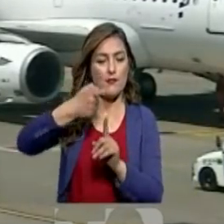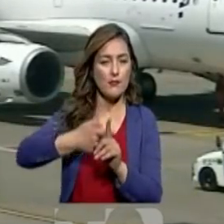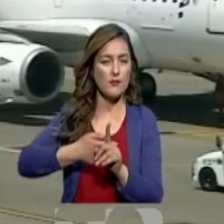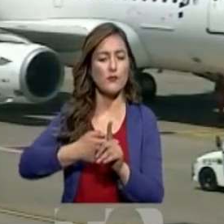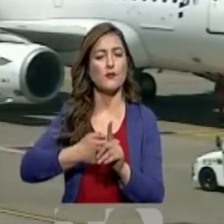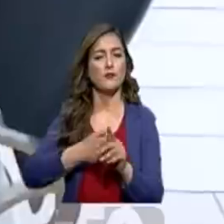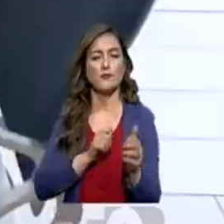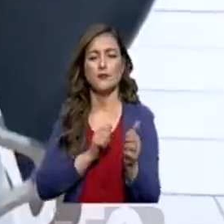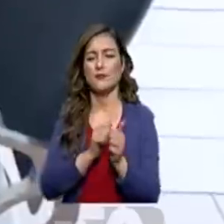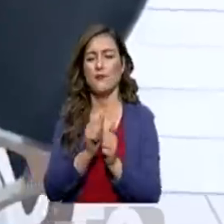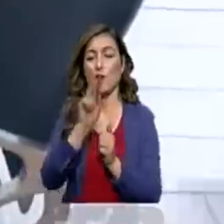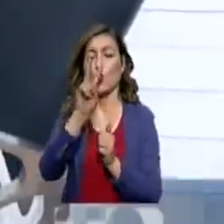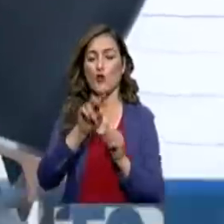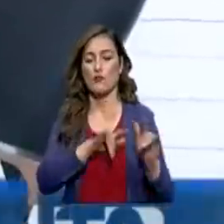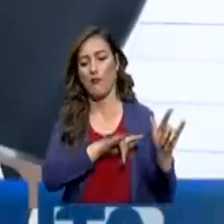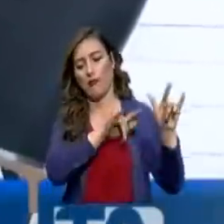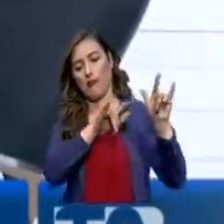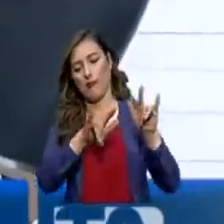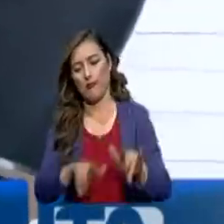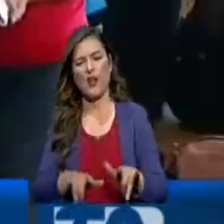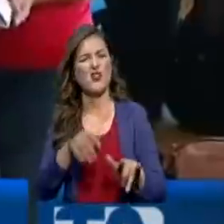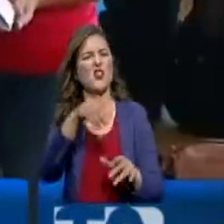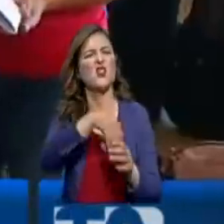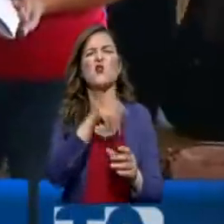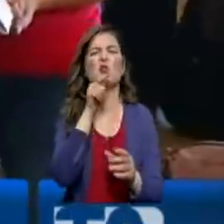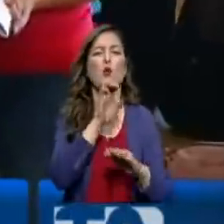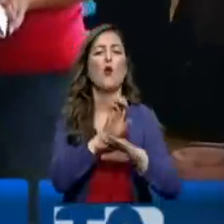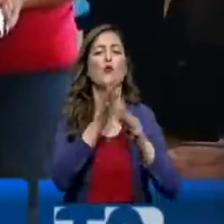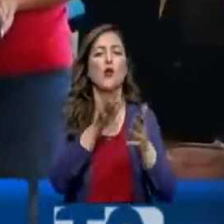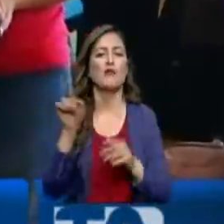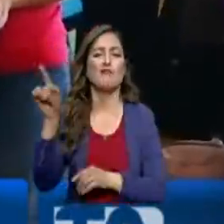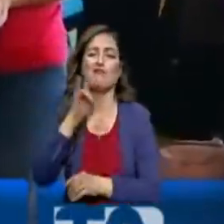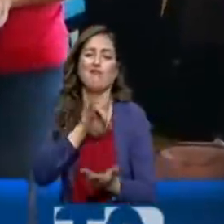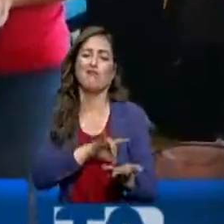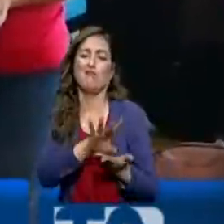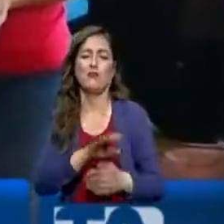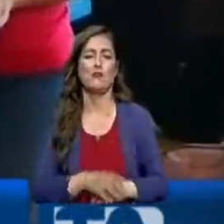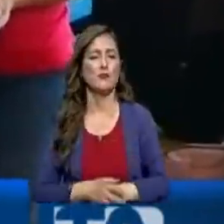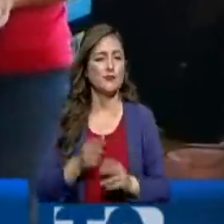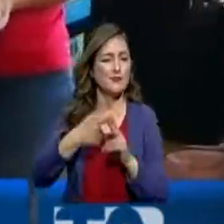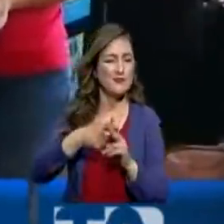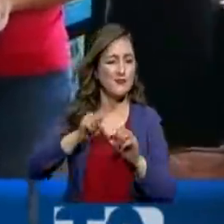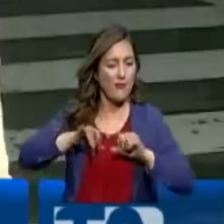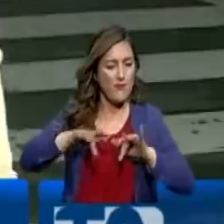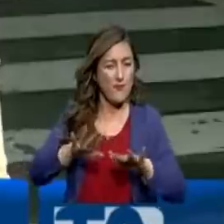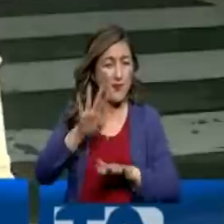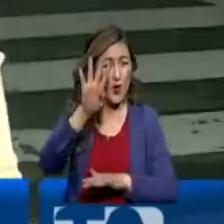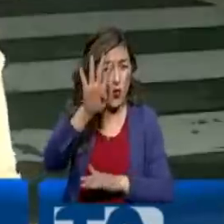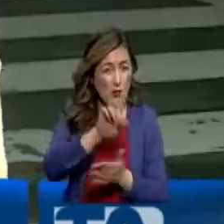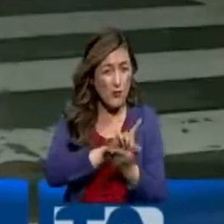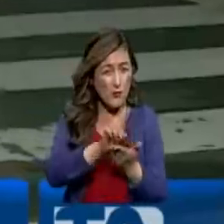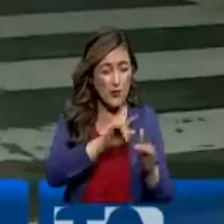se pasó ya a dos vuelos. Y posteriormente, desde inicios de septiembre, a cuatro vuelos semanales.